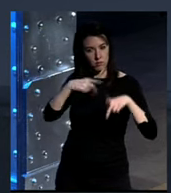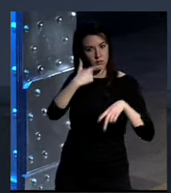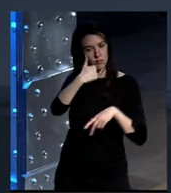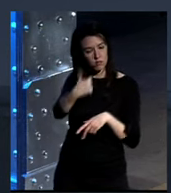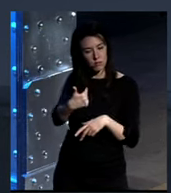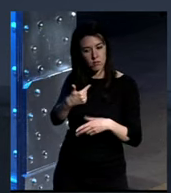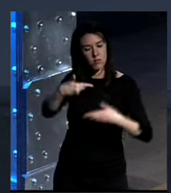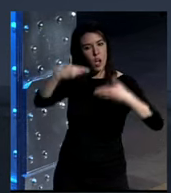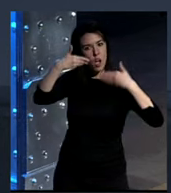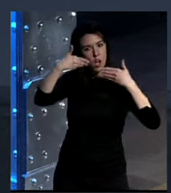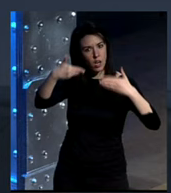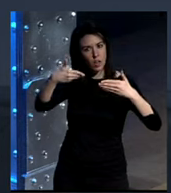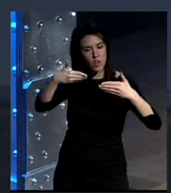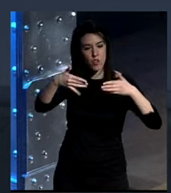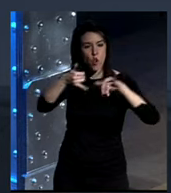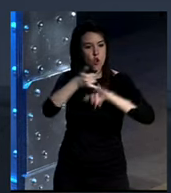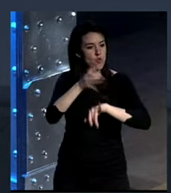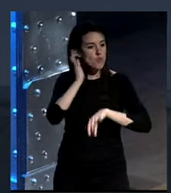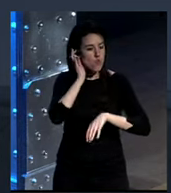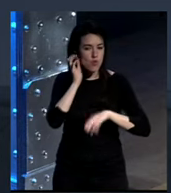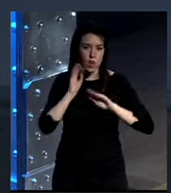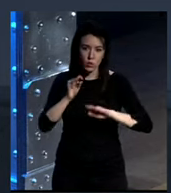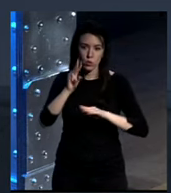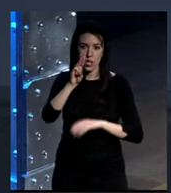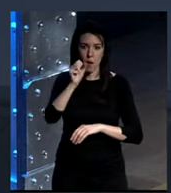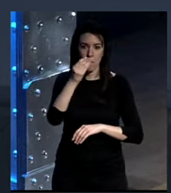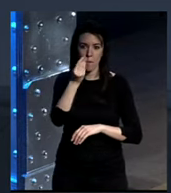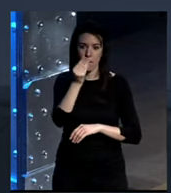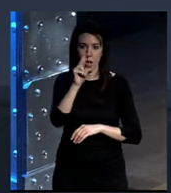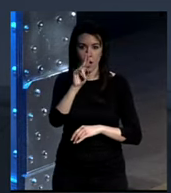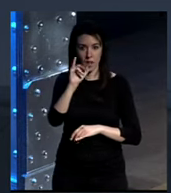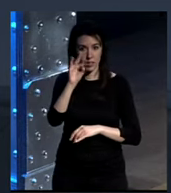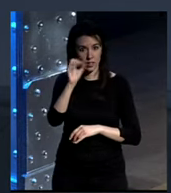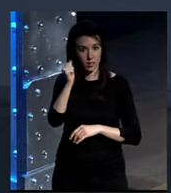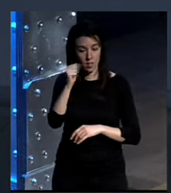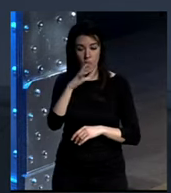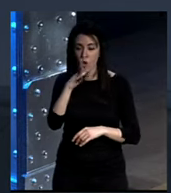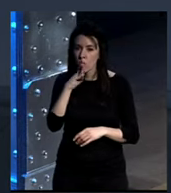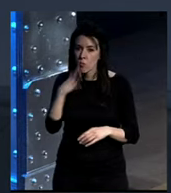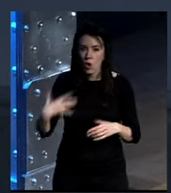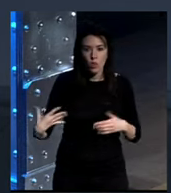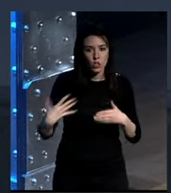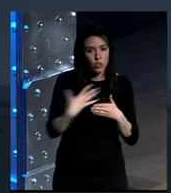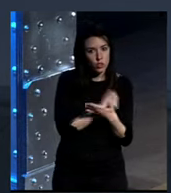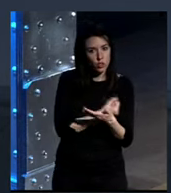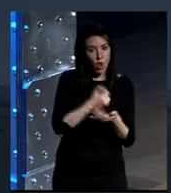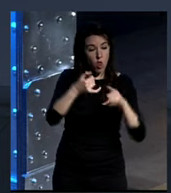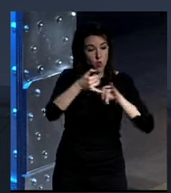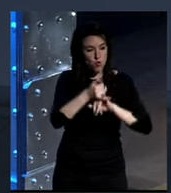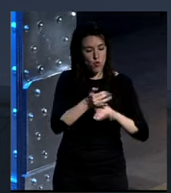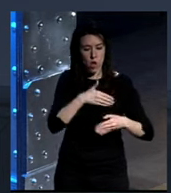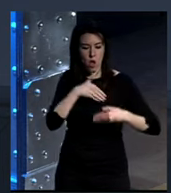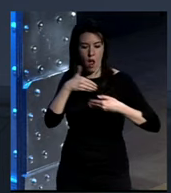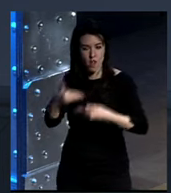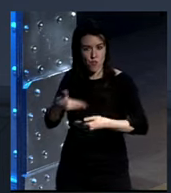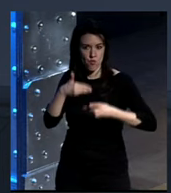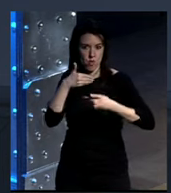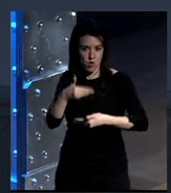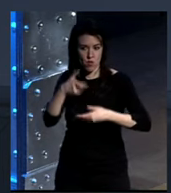muy agradecido a tu mujer, Paquita, por todo lo que te haya ayudado a ser como